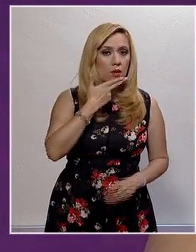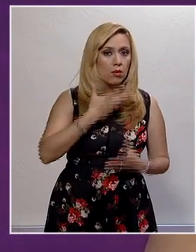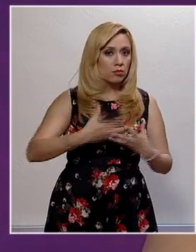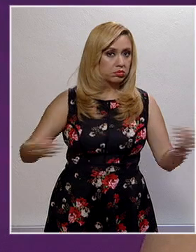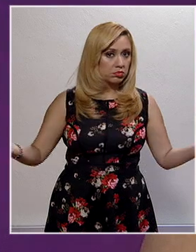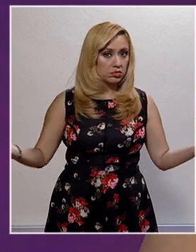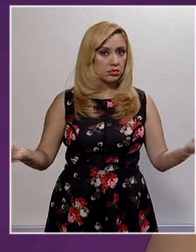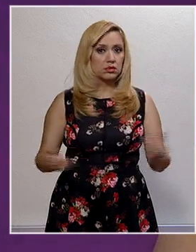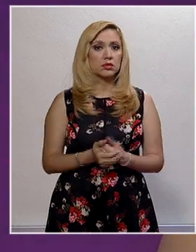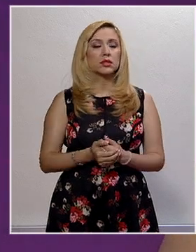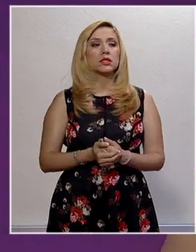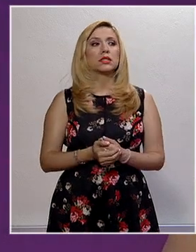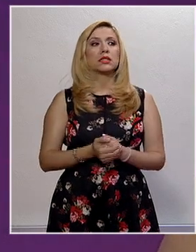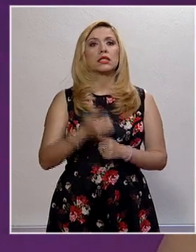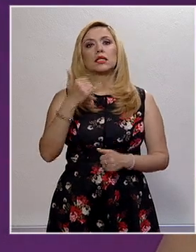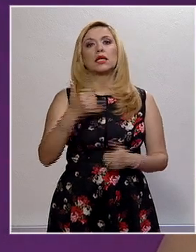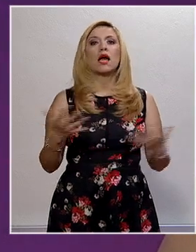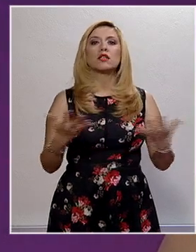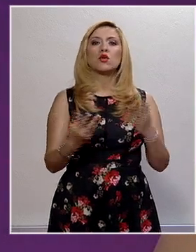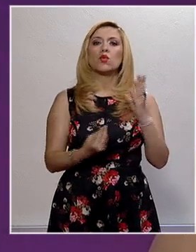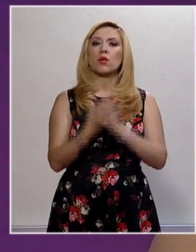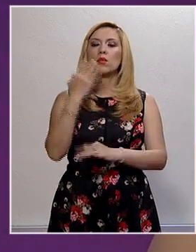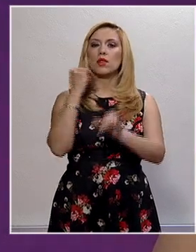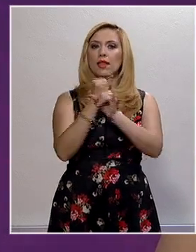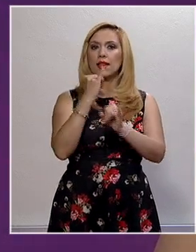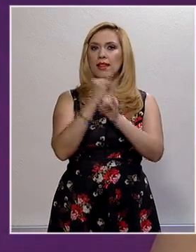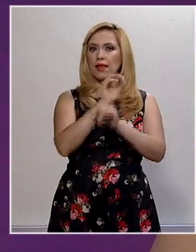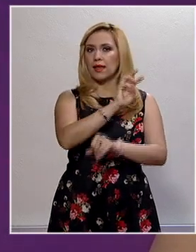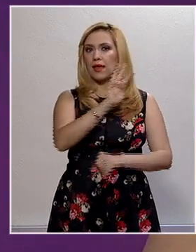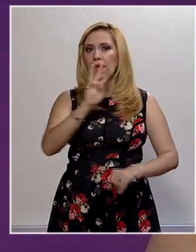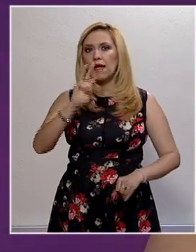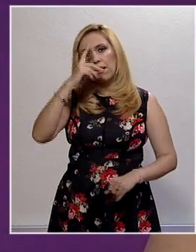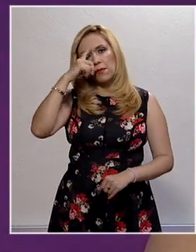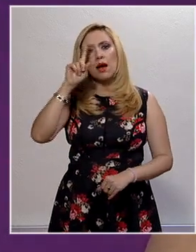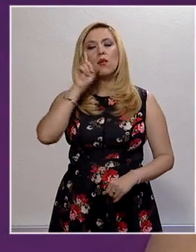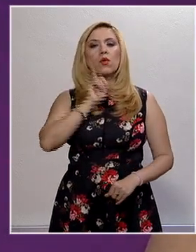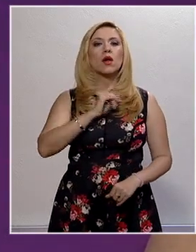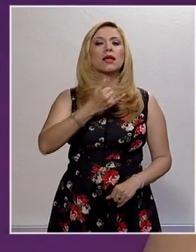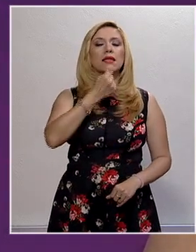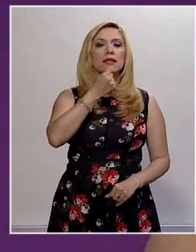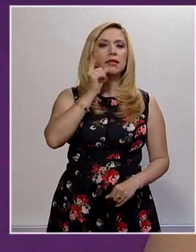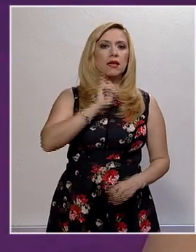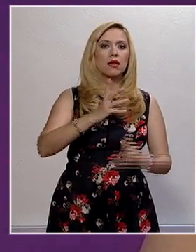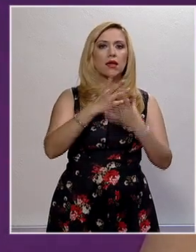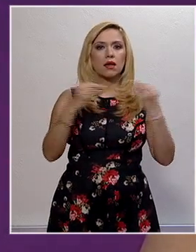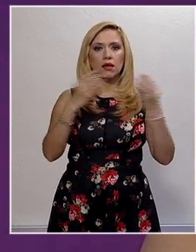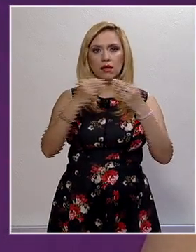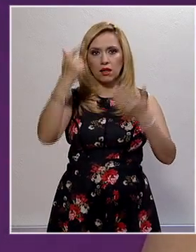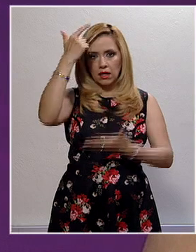También crear una página electrónica con la información de mujeres y niñas desaparecidas.